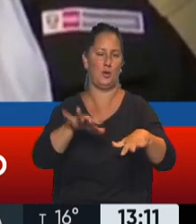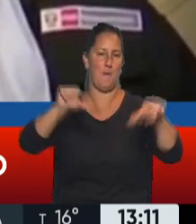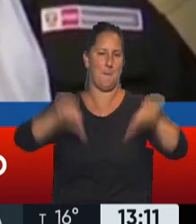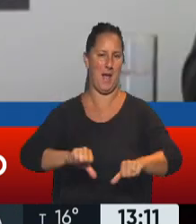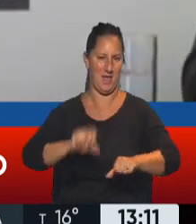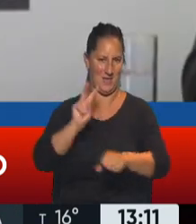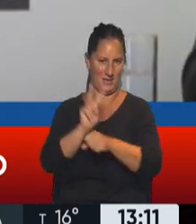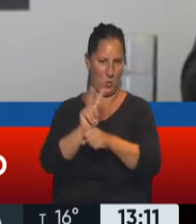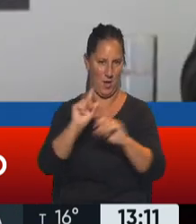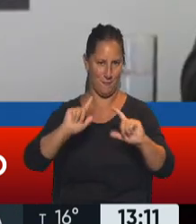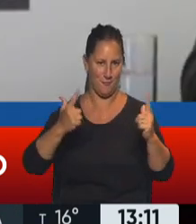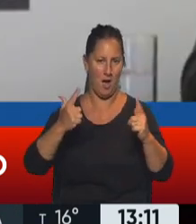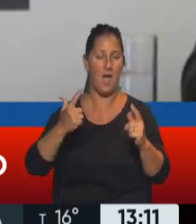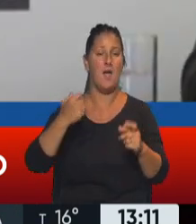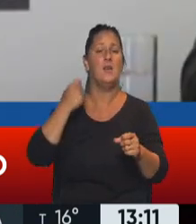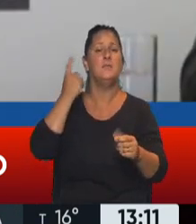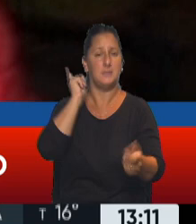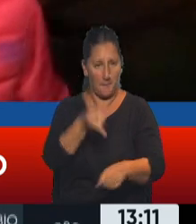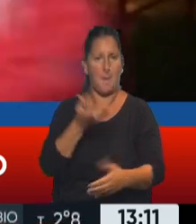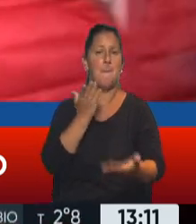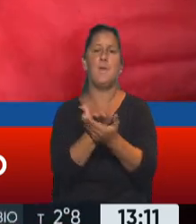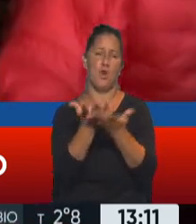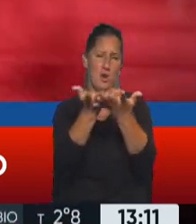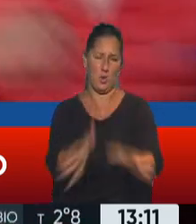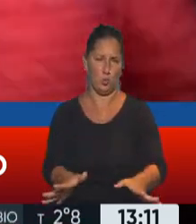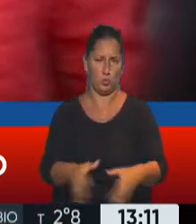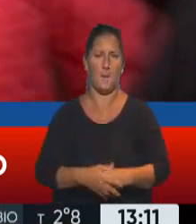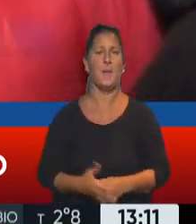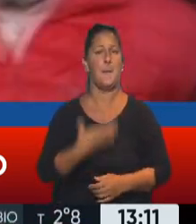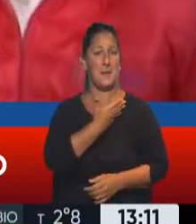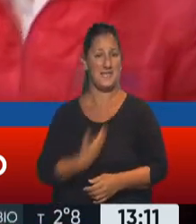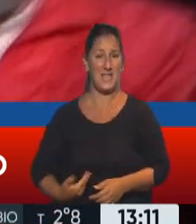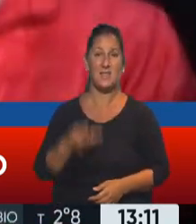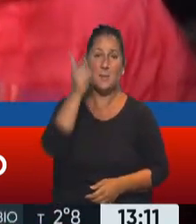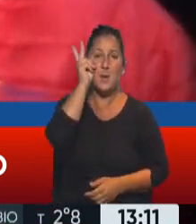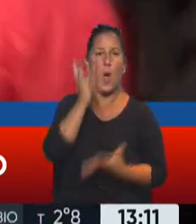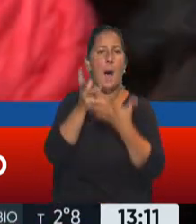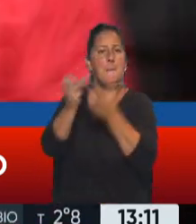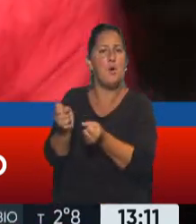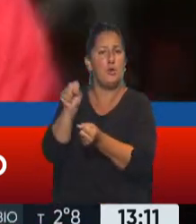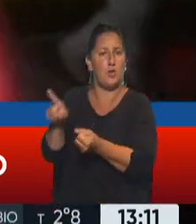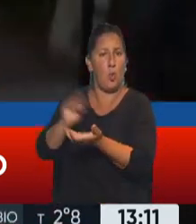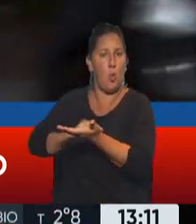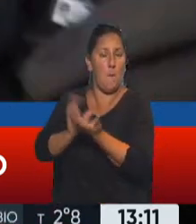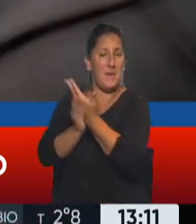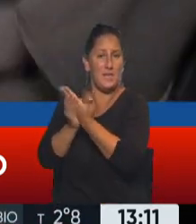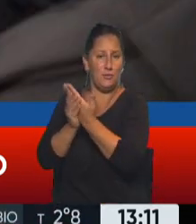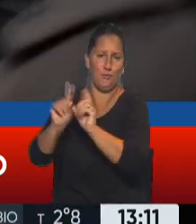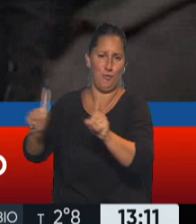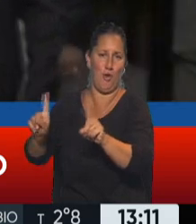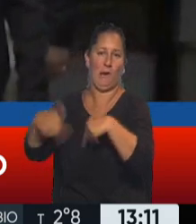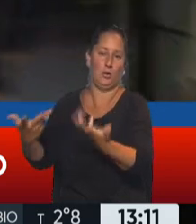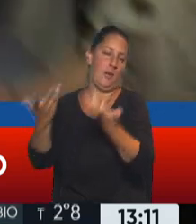el país. Hasta llegó a pedir su renuncia. Castillo no respaldó a su ministro, lo que provocó la dimisión de